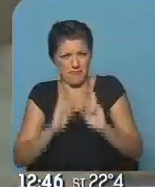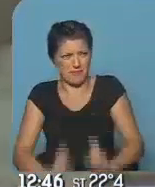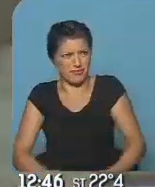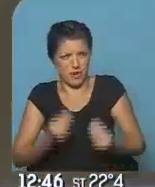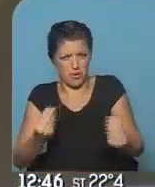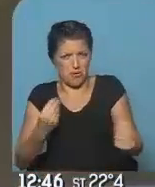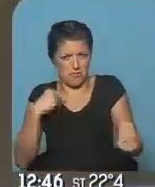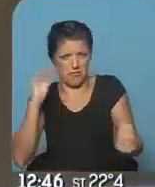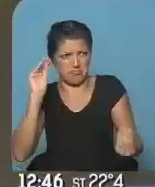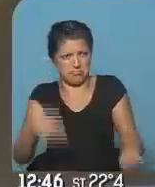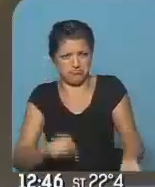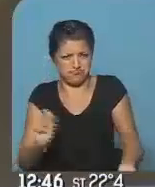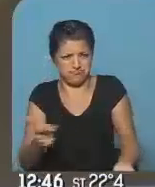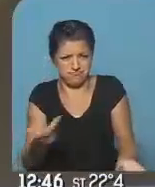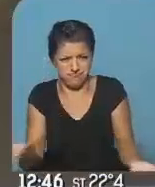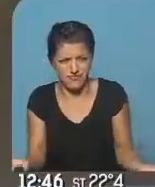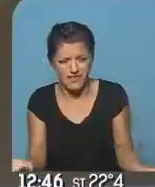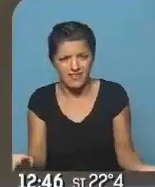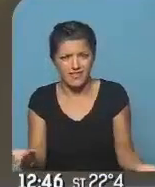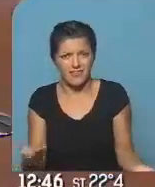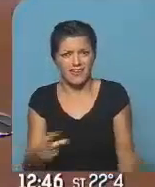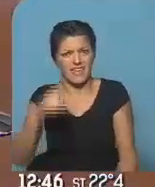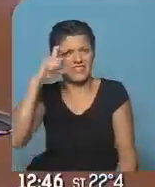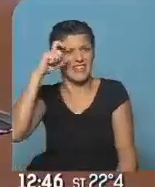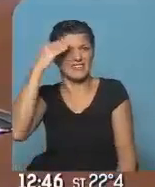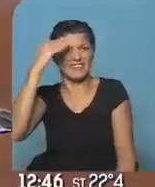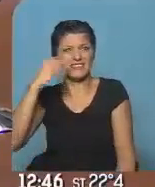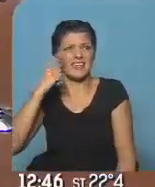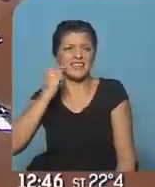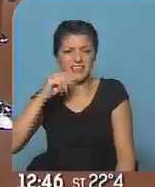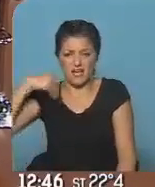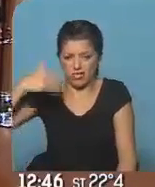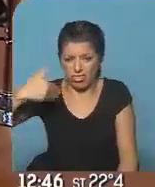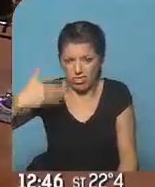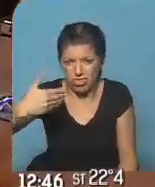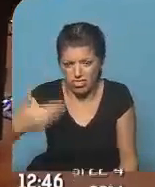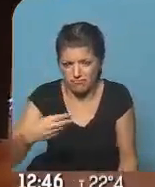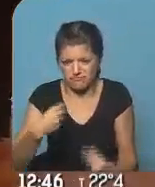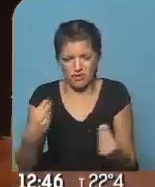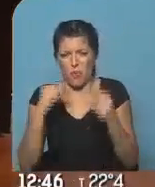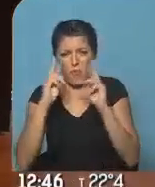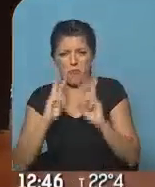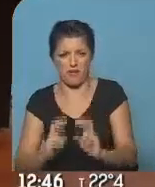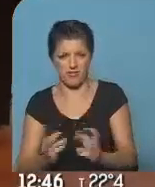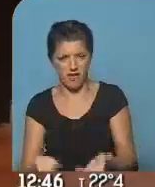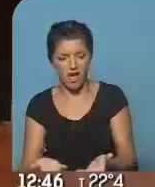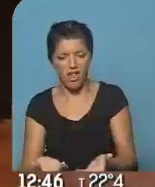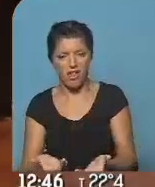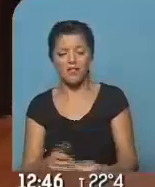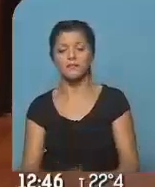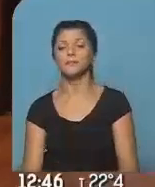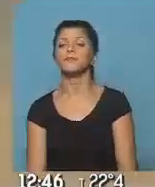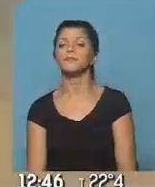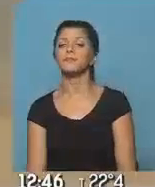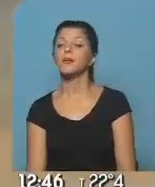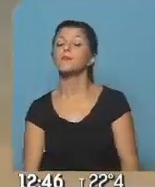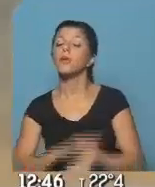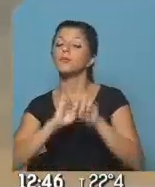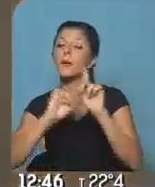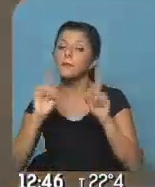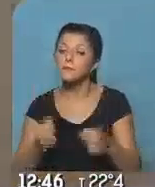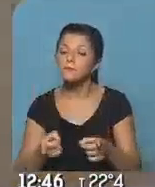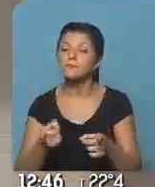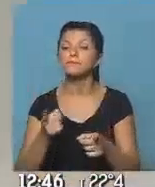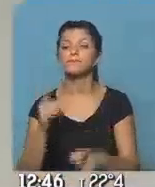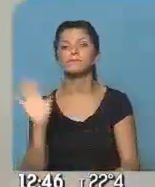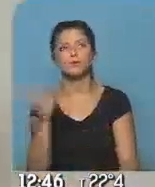que pueden llevar adelante 10, 15 días más tarde? Sinceramente, ¿no? Ahora, y al mismo tiempo lo que uno se viene preguntando es, por